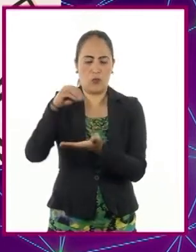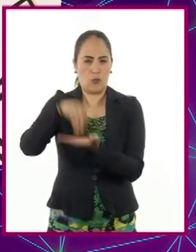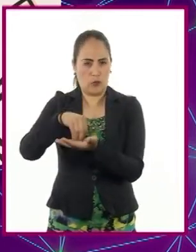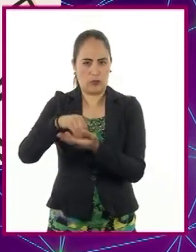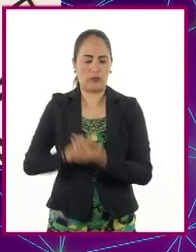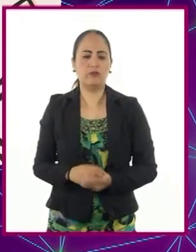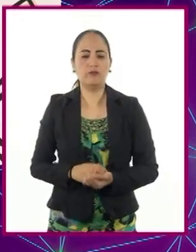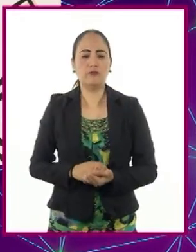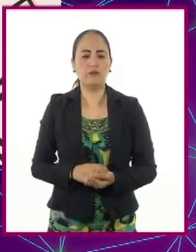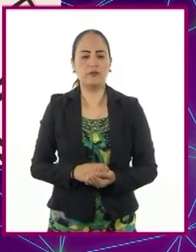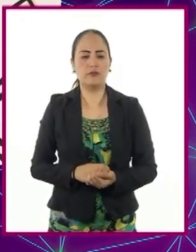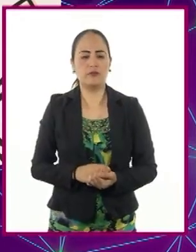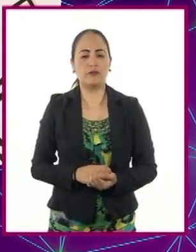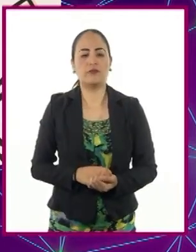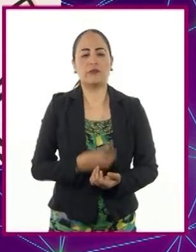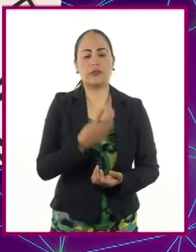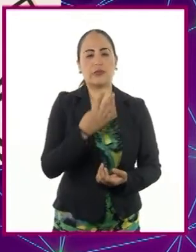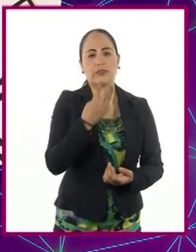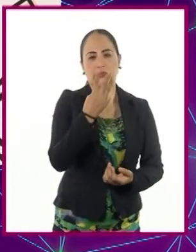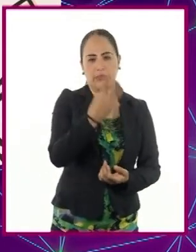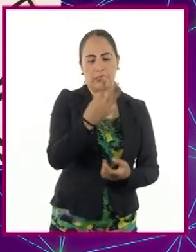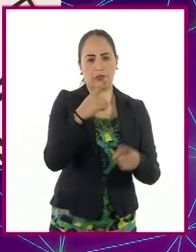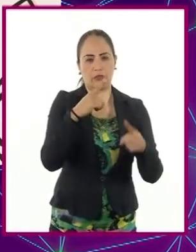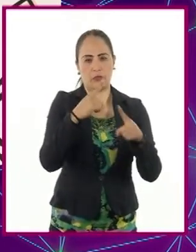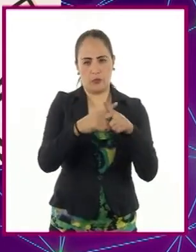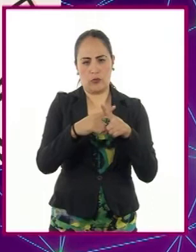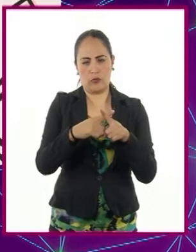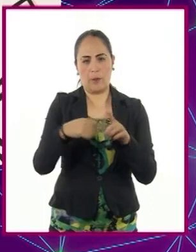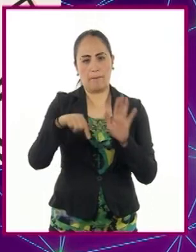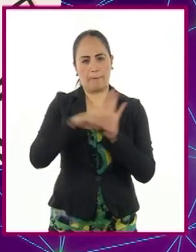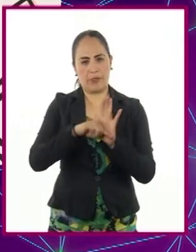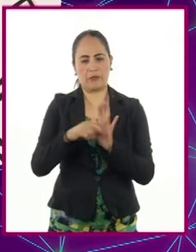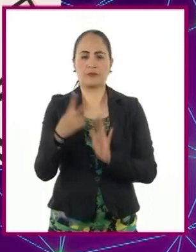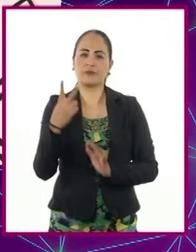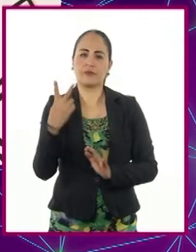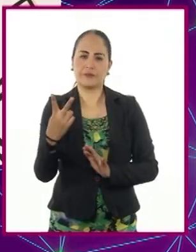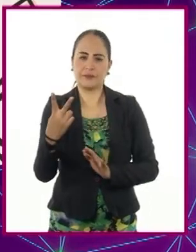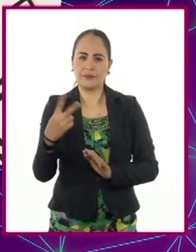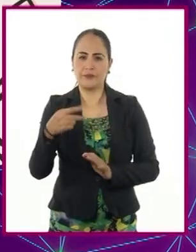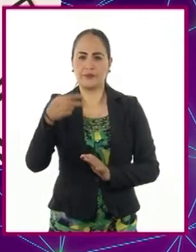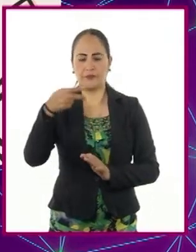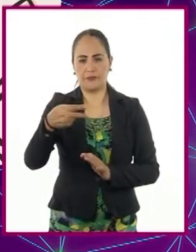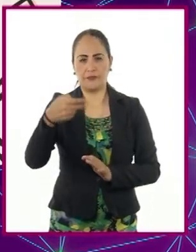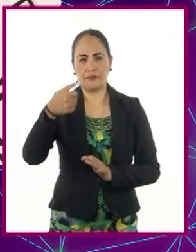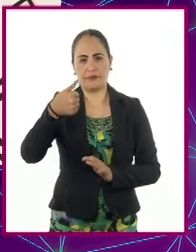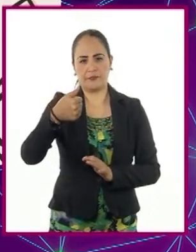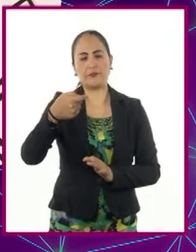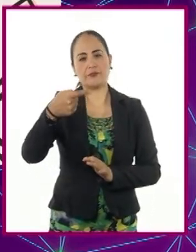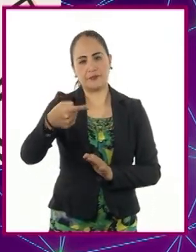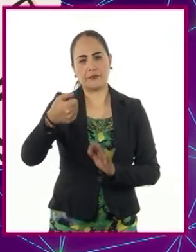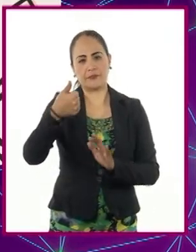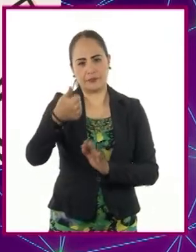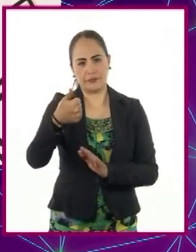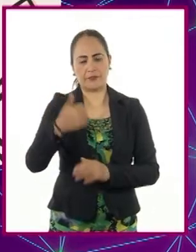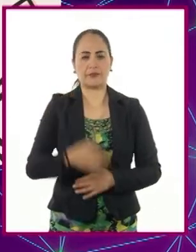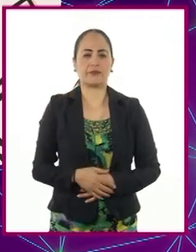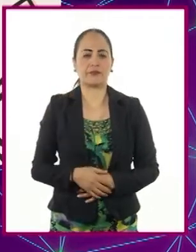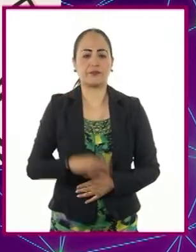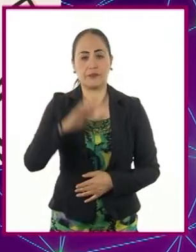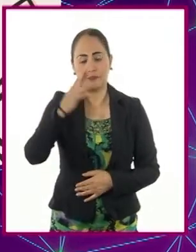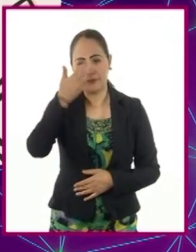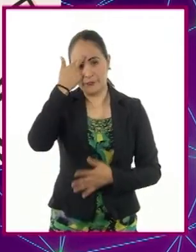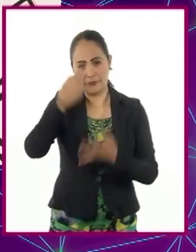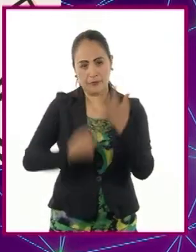átomos de oxígeno por -2 nos arroja un resultado de -6, muy bien. No olvidemos que los compuestos